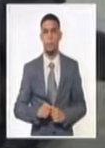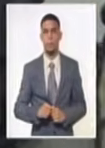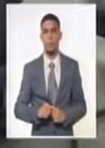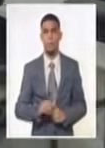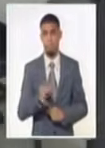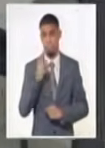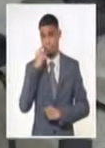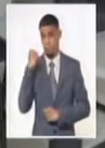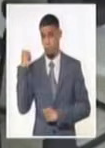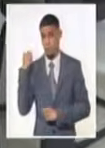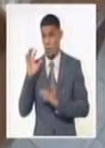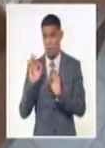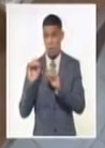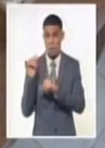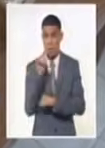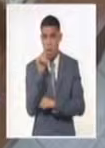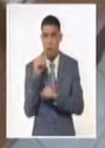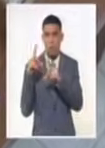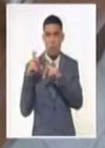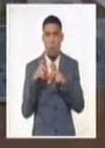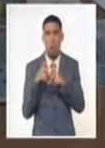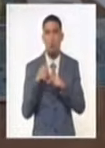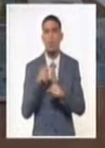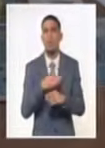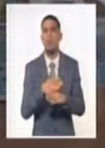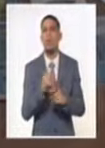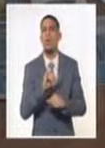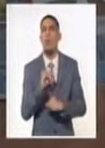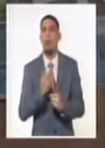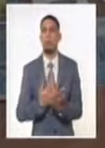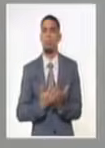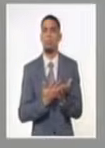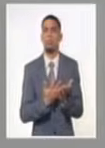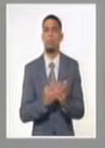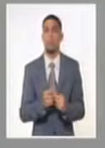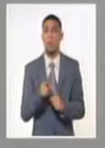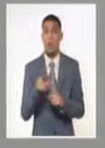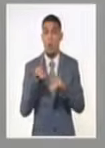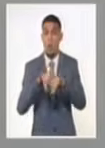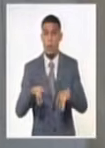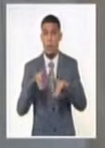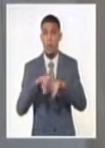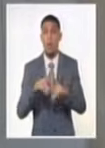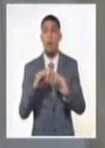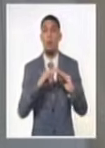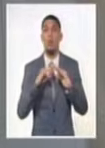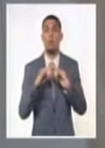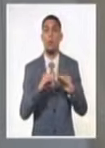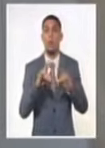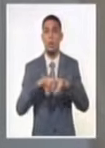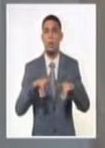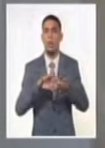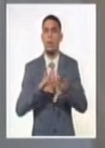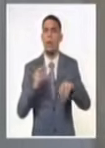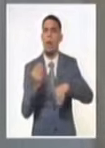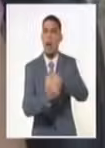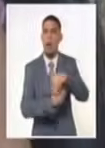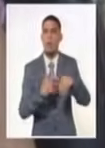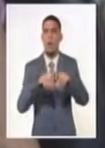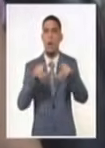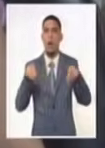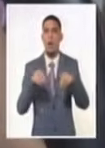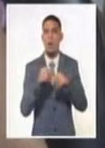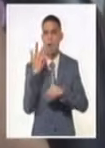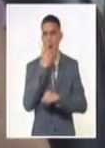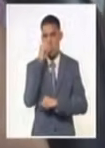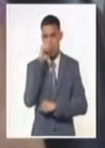Estas imágenes hablan de voluntad. En la Universidad de Ciencias Informáticas, la comunidad universitaria transformó su entorno en aulas para los más pequeños de